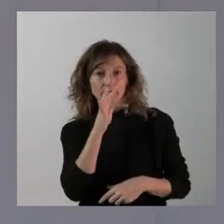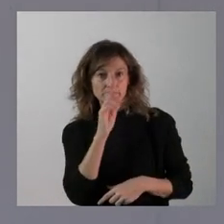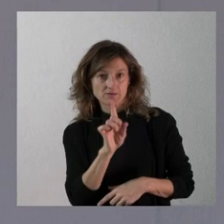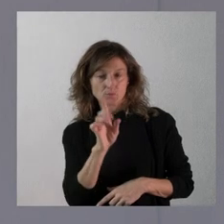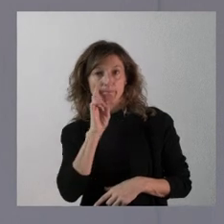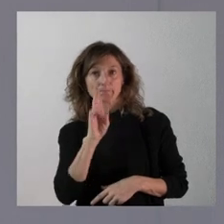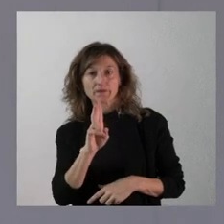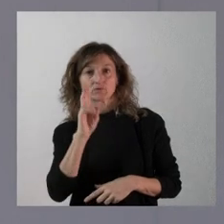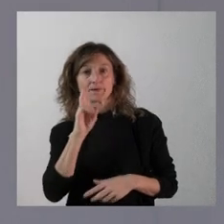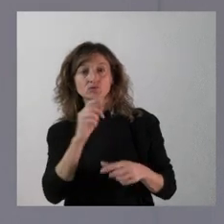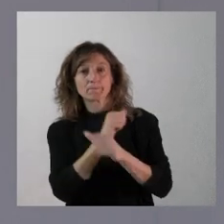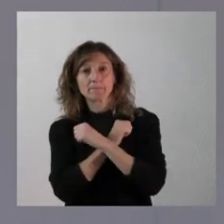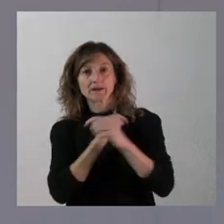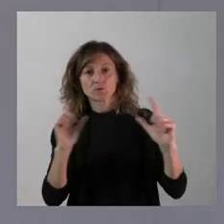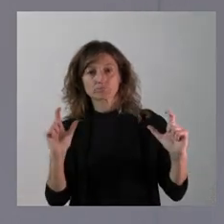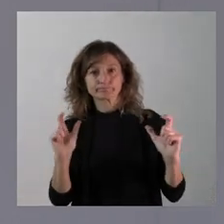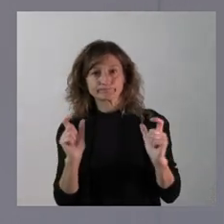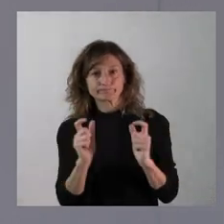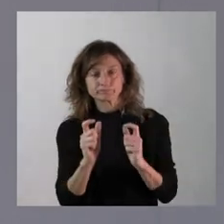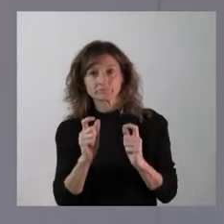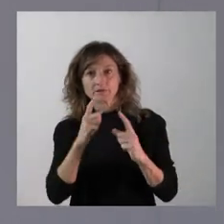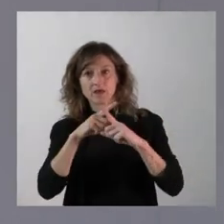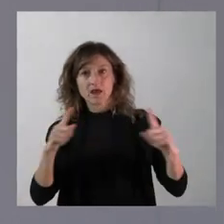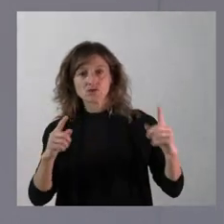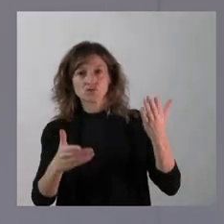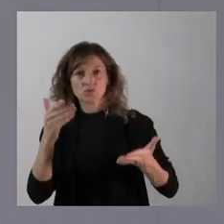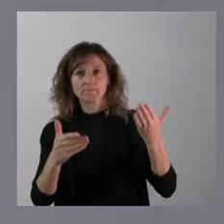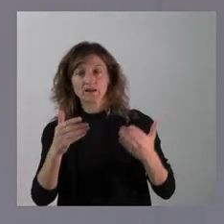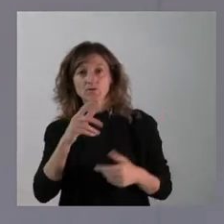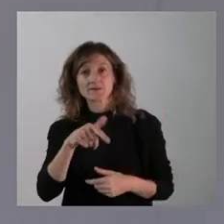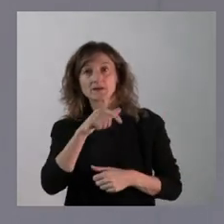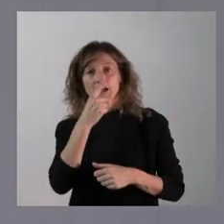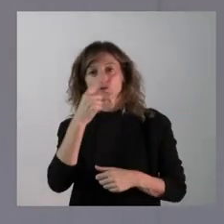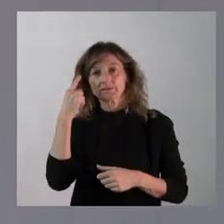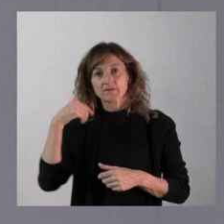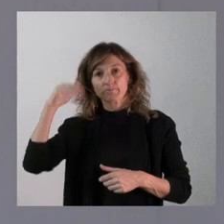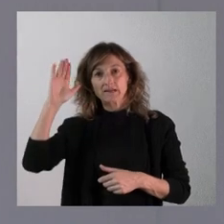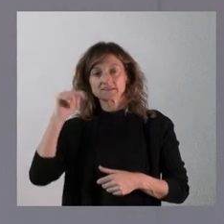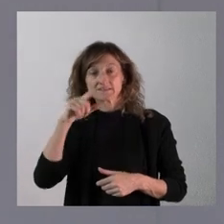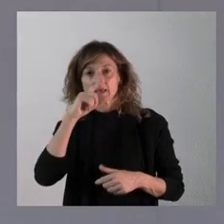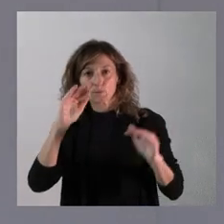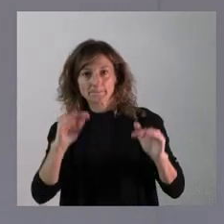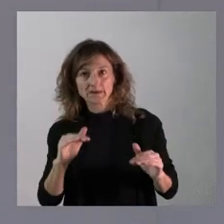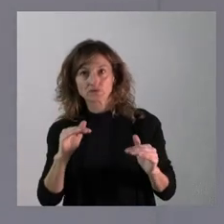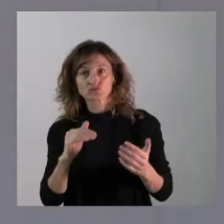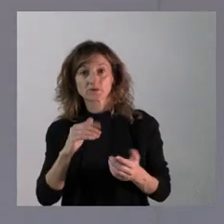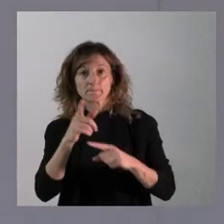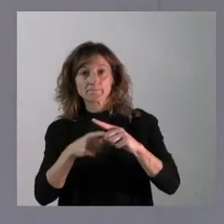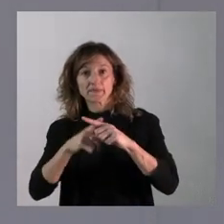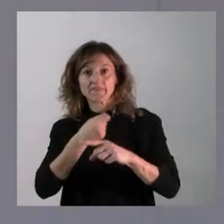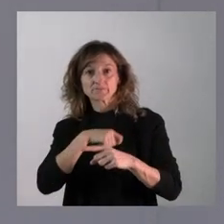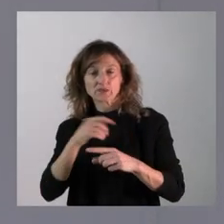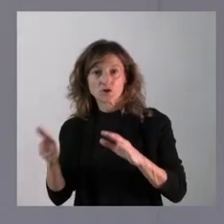estamos viendo como baja el paro como baja el paro en términos interanuales como estamos teniendo menos parados que hace un año donde está bajando el paro más que en la media